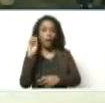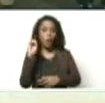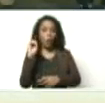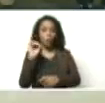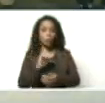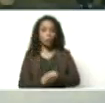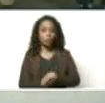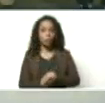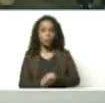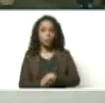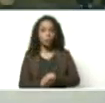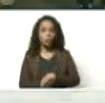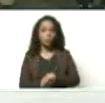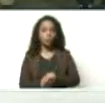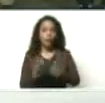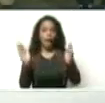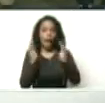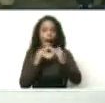mansión